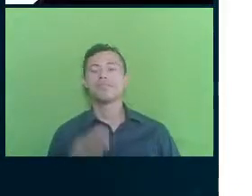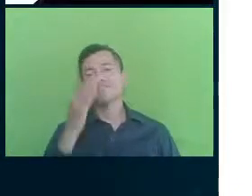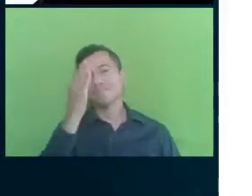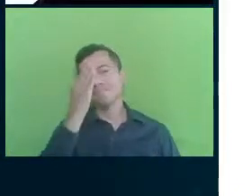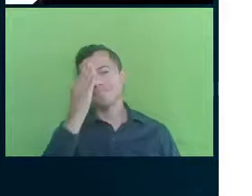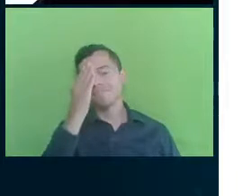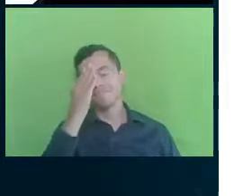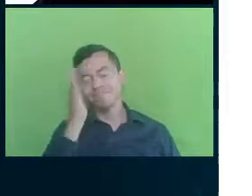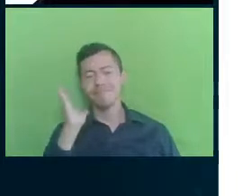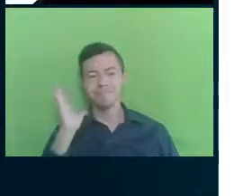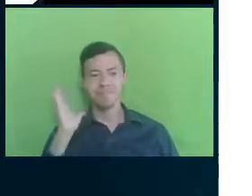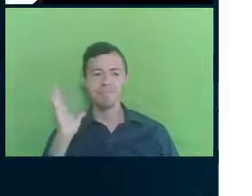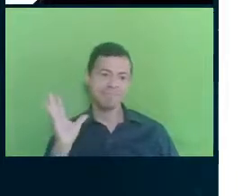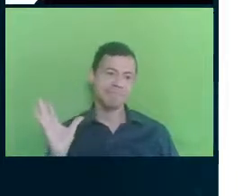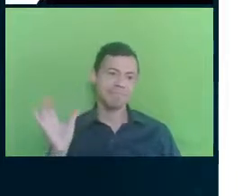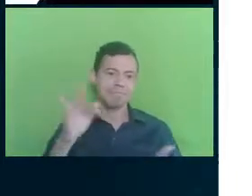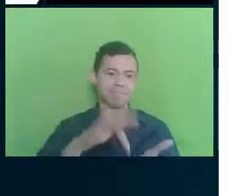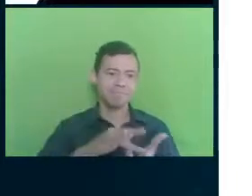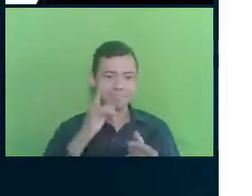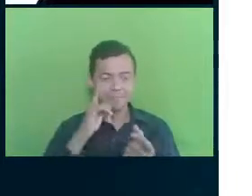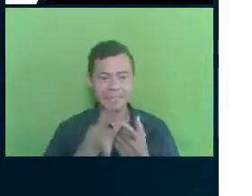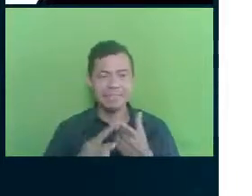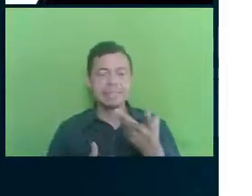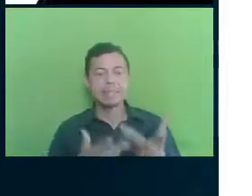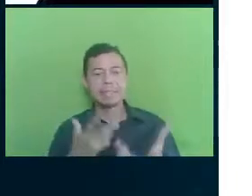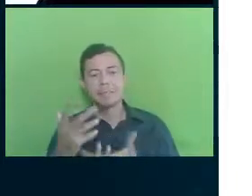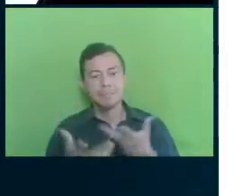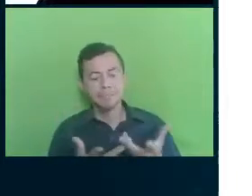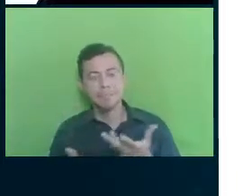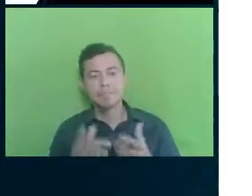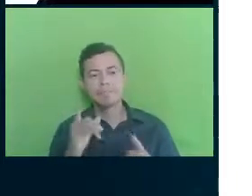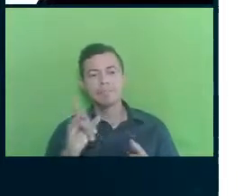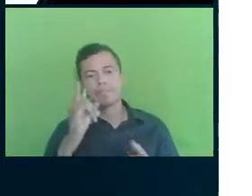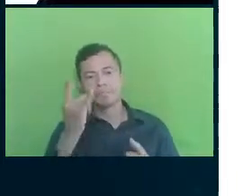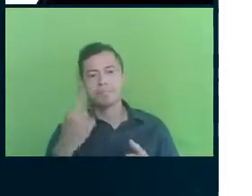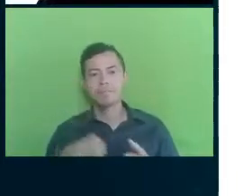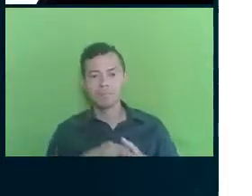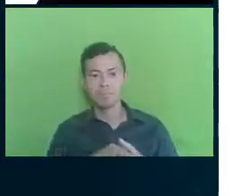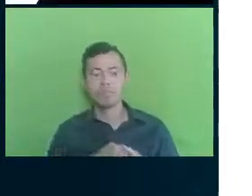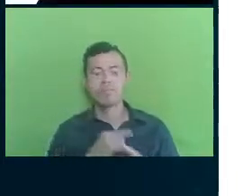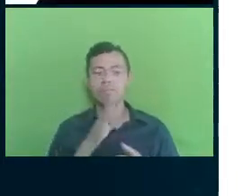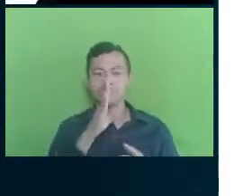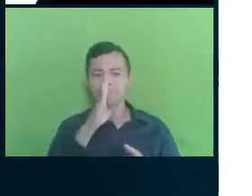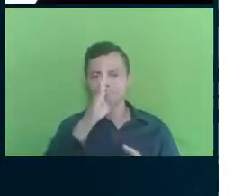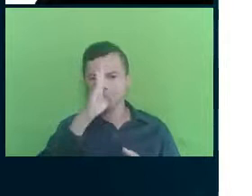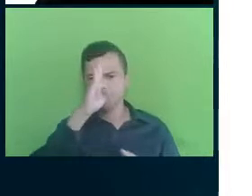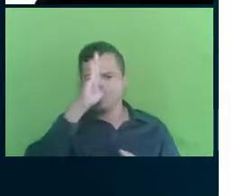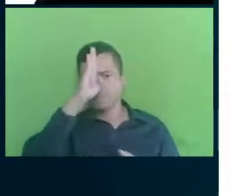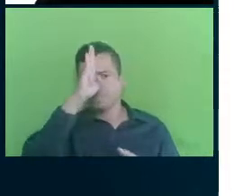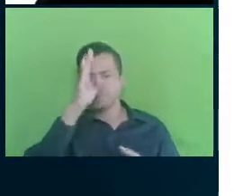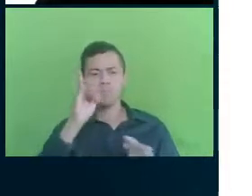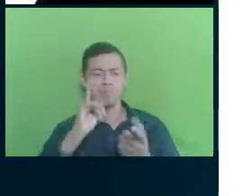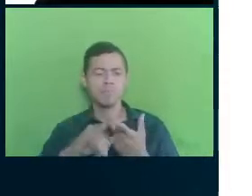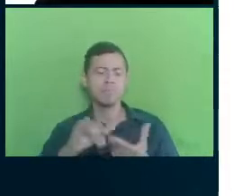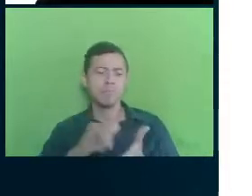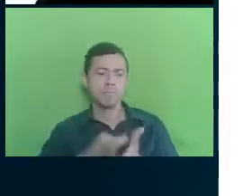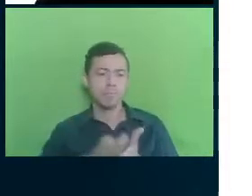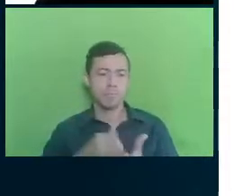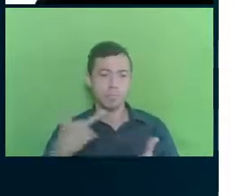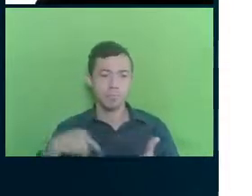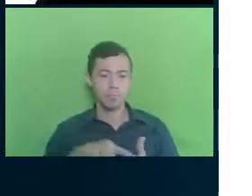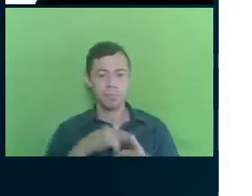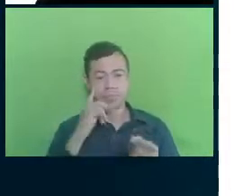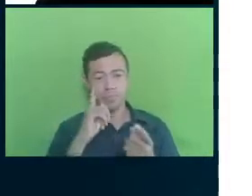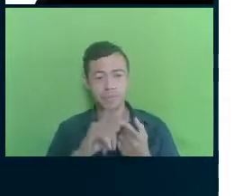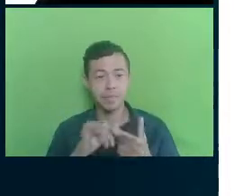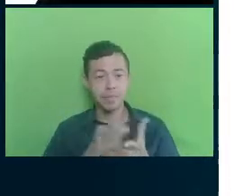nosotros internamente en Google, y esto es algo con lo que de pronto nos hemos venido acostumbrando últimamente, y es nosotros dentro de Google la